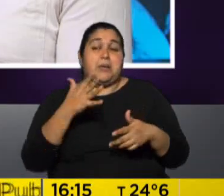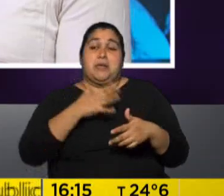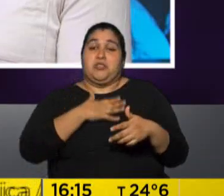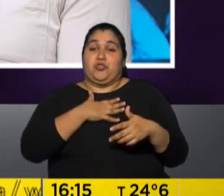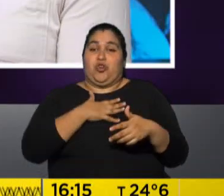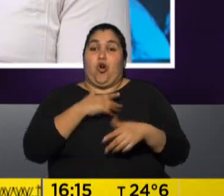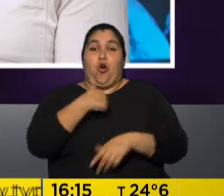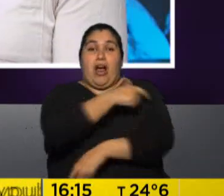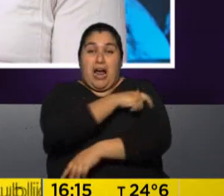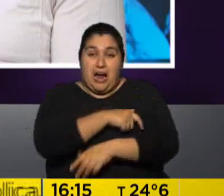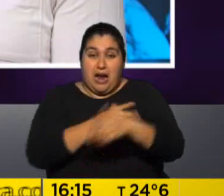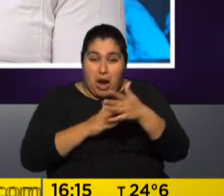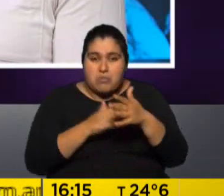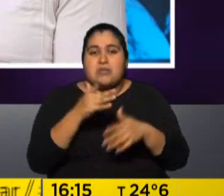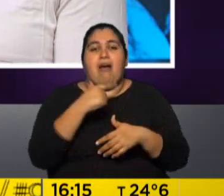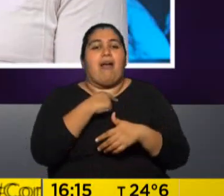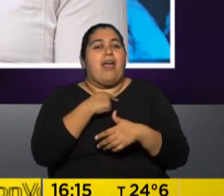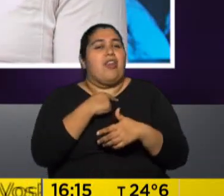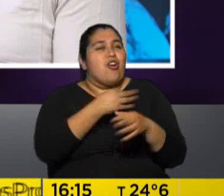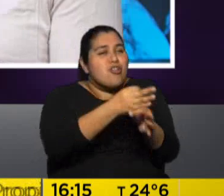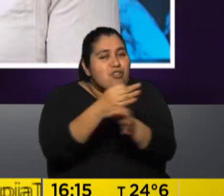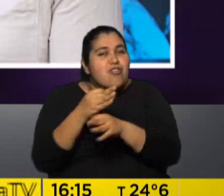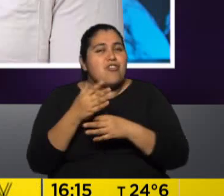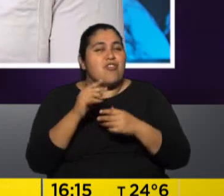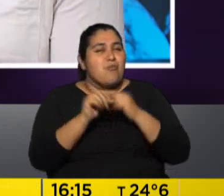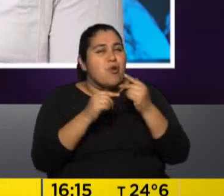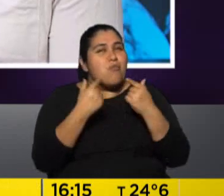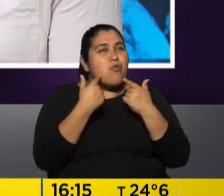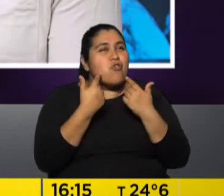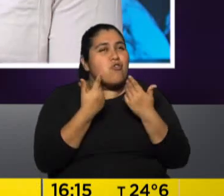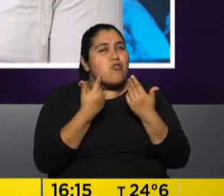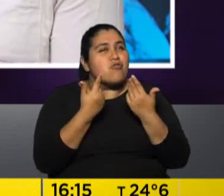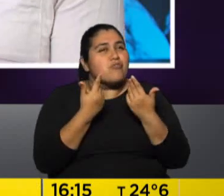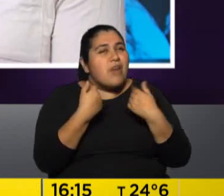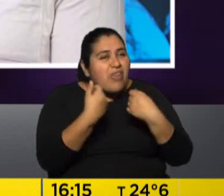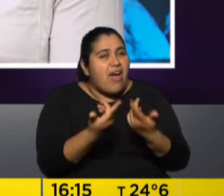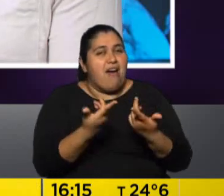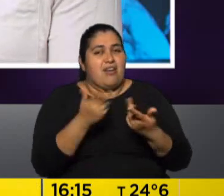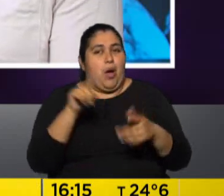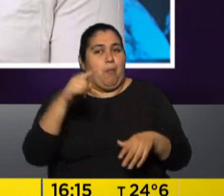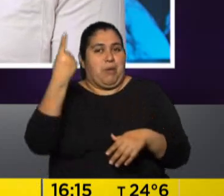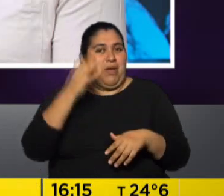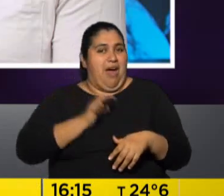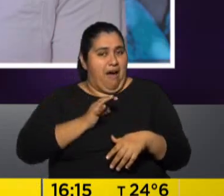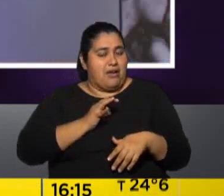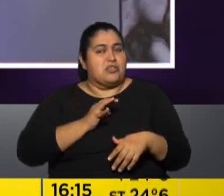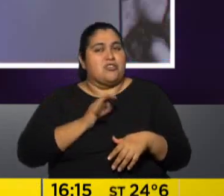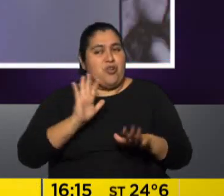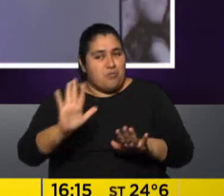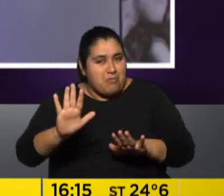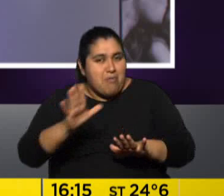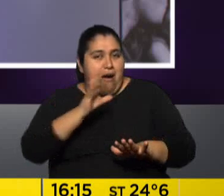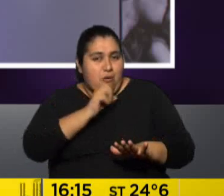como capitana y desde lo que trato de transmitir es que, digamos, esto es el primer año, costó mucho lograrlo,